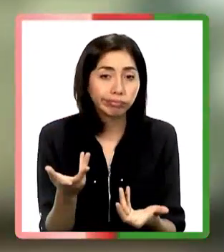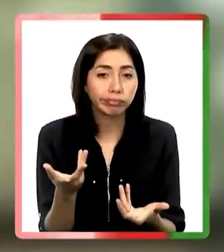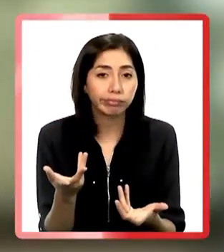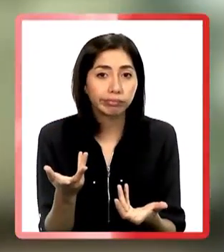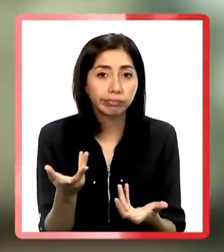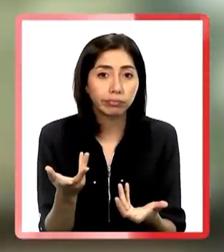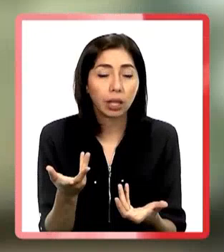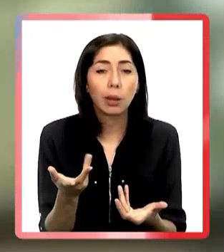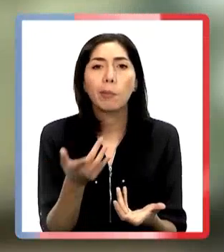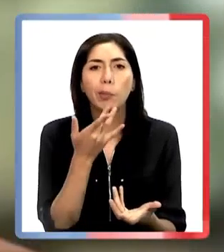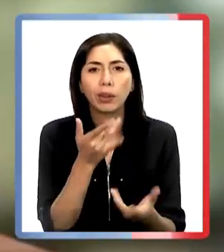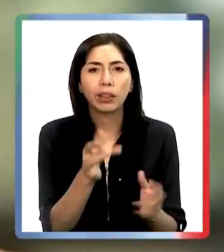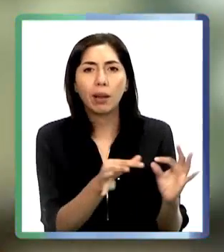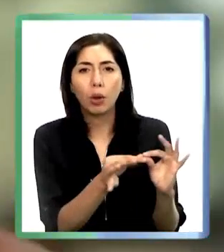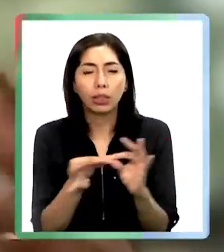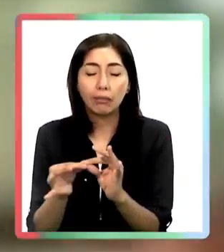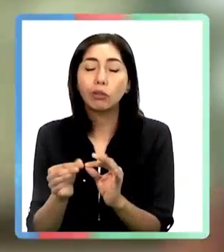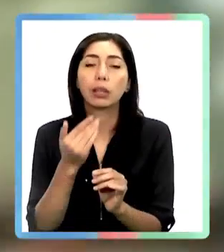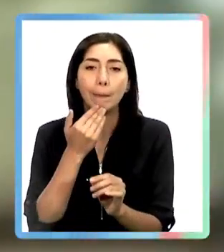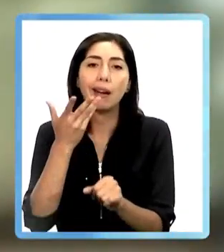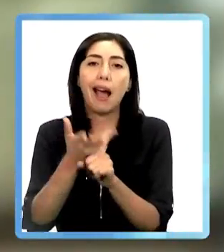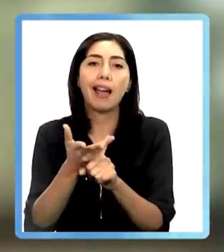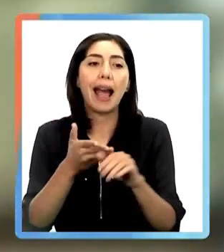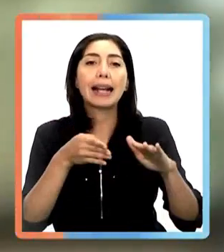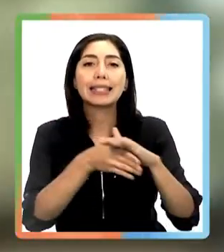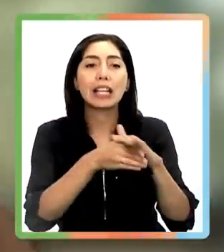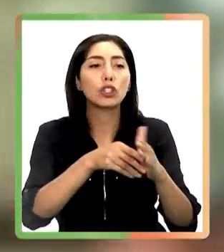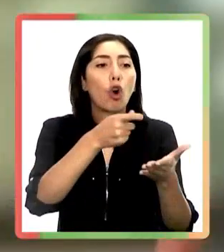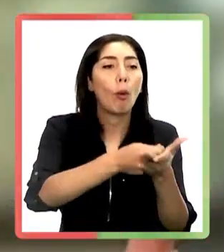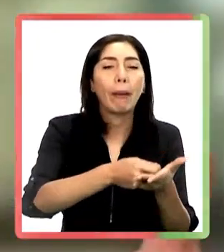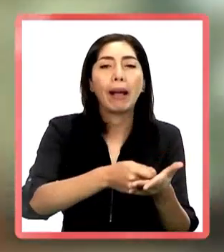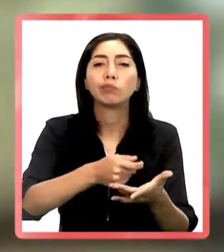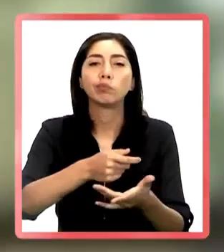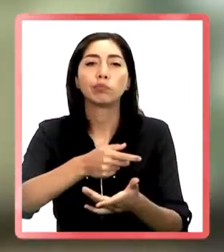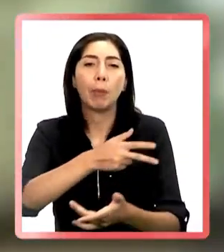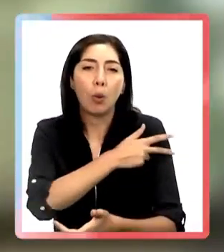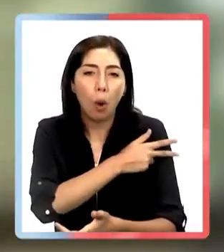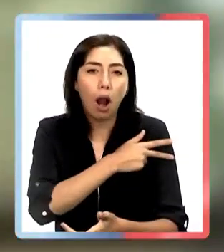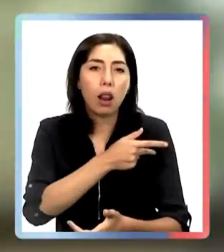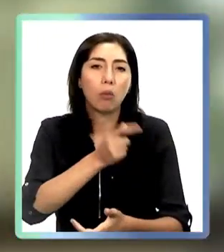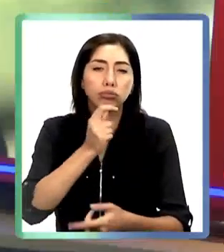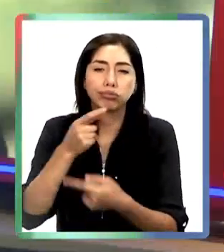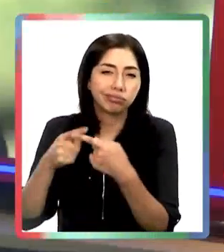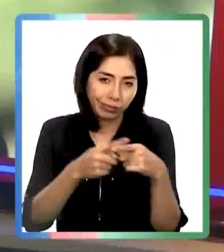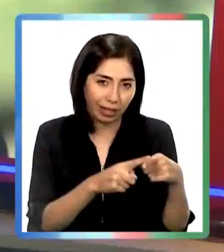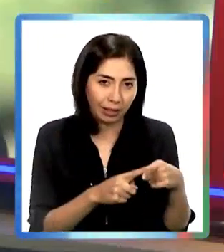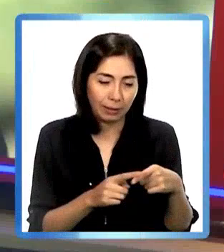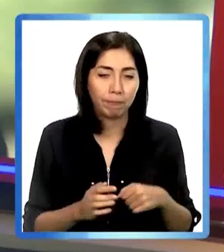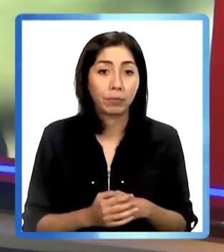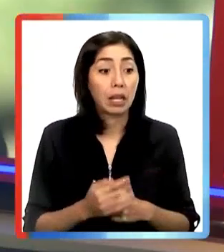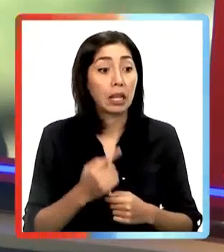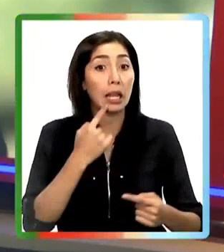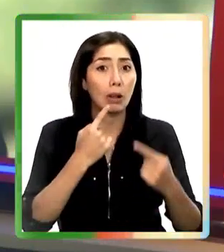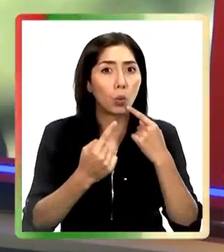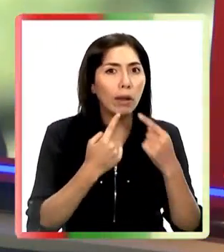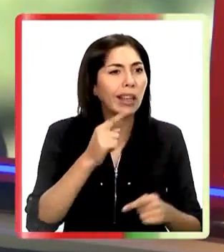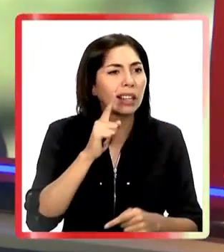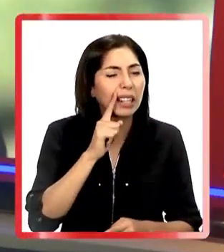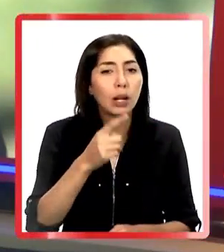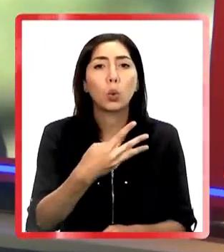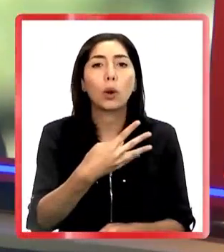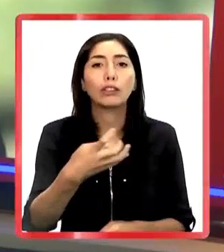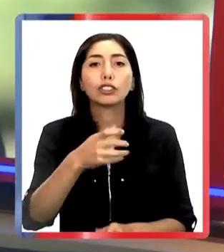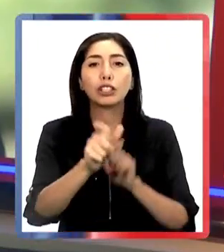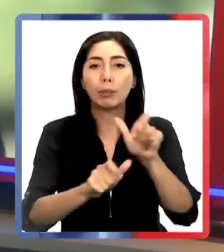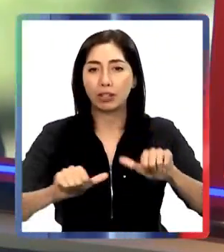están relacionados con un trastorno en el consumo o en el acceso al consumo de estas sustancias. Doctor, esta encuesta se aplicó a